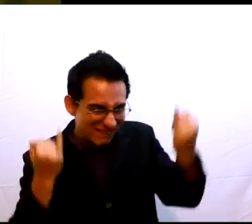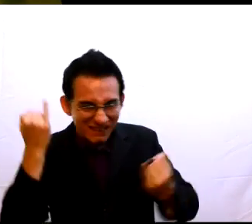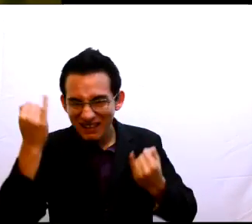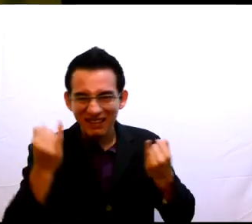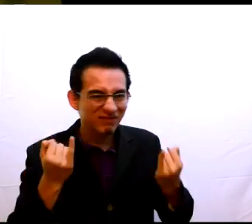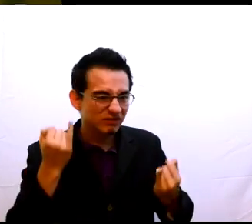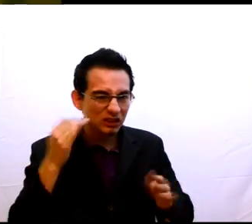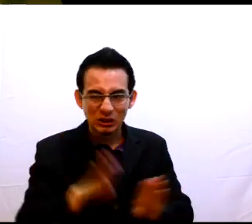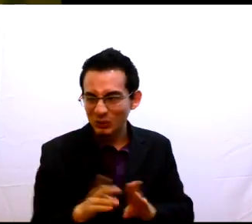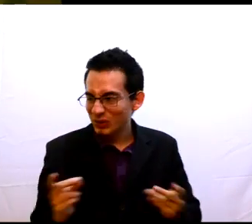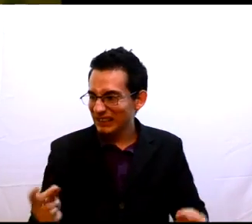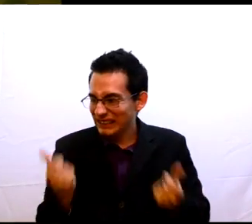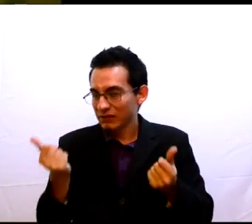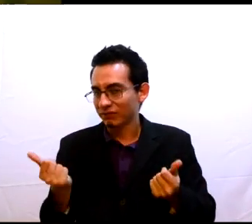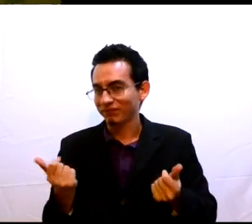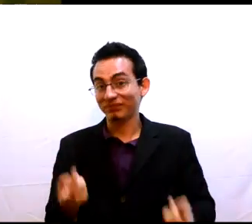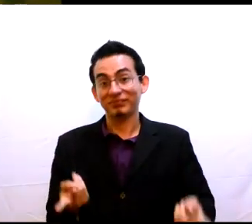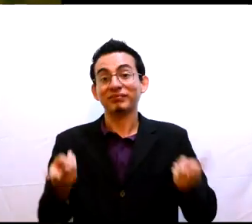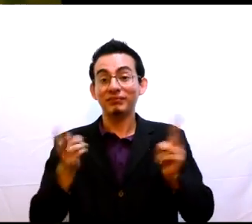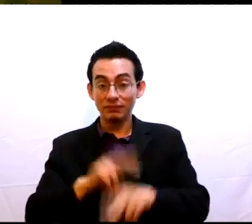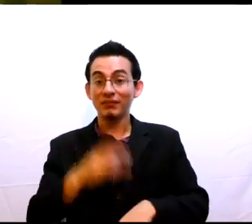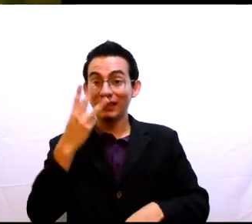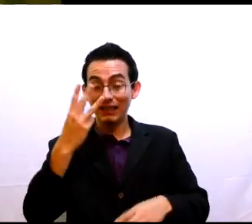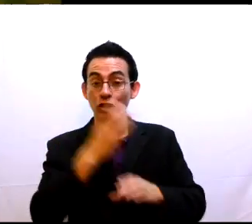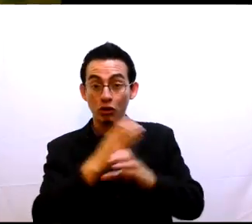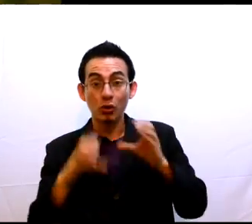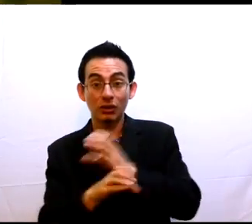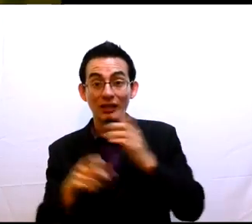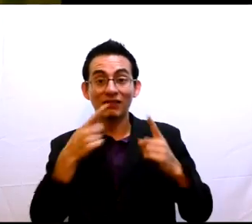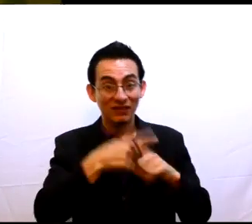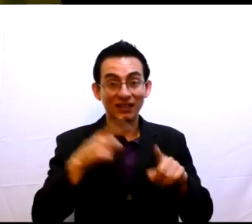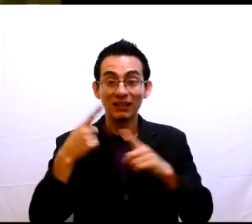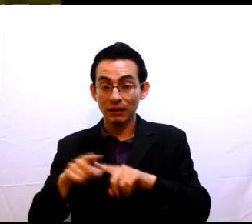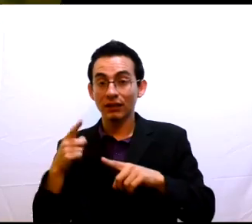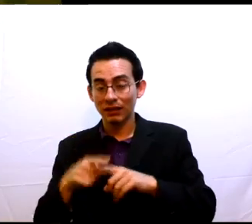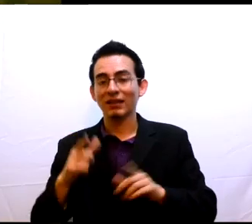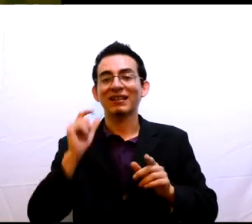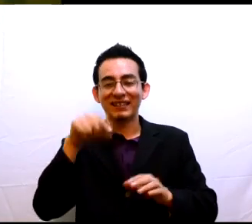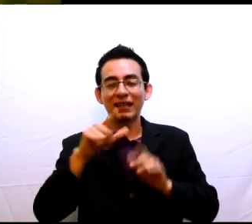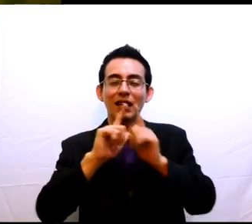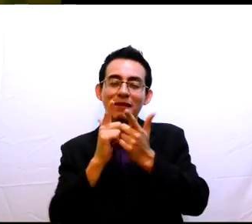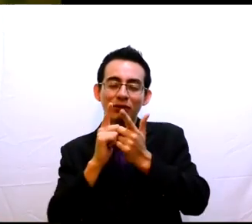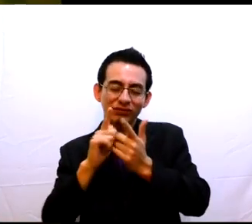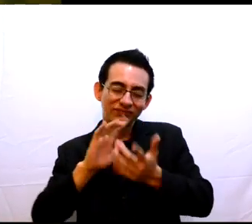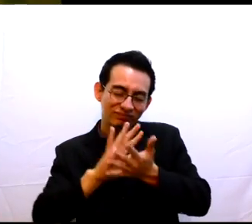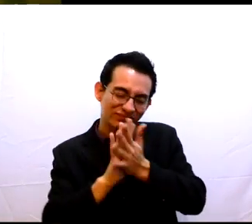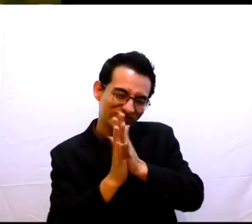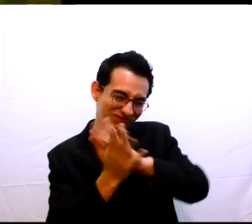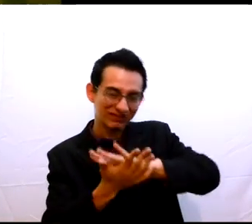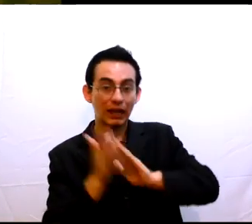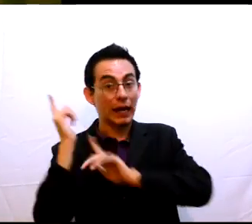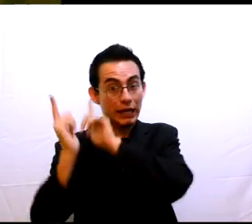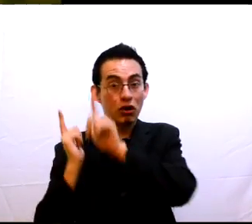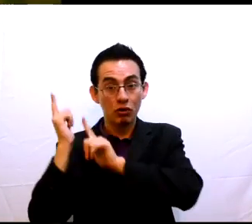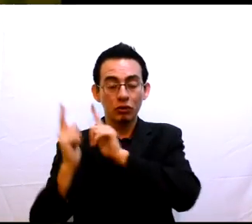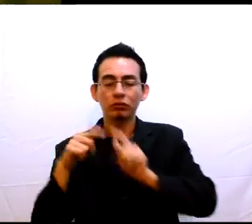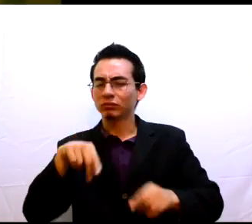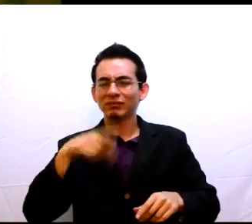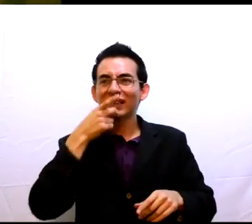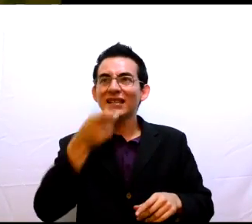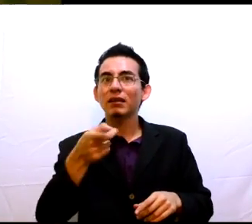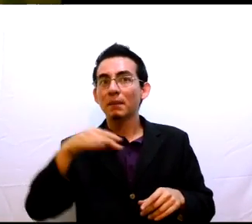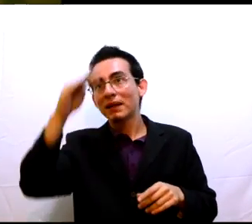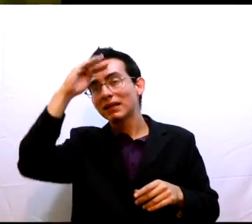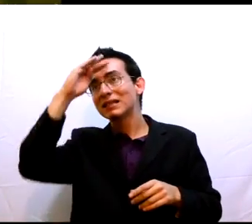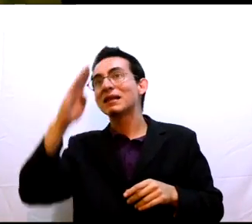sensato y estas tres definiciones de la palabra en el griego no son malas por supuesto que no verdad que no